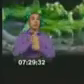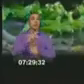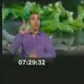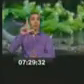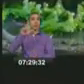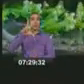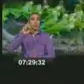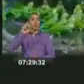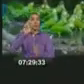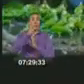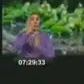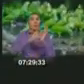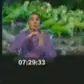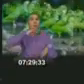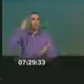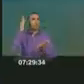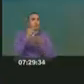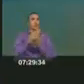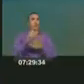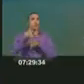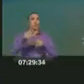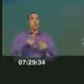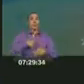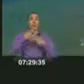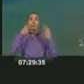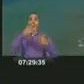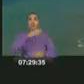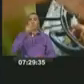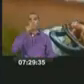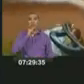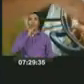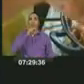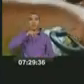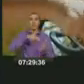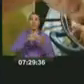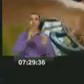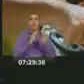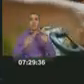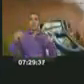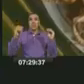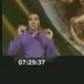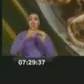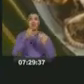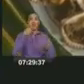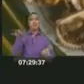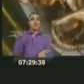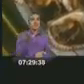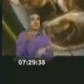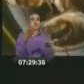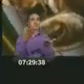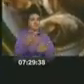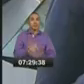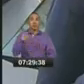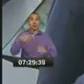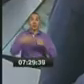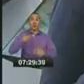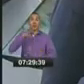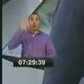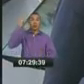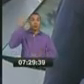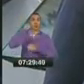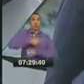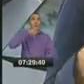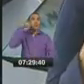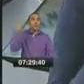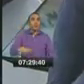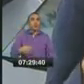lunes 30 de abril se suspende en el sector público y privado, algo que dinamizará el turismo, según sus representantes. Cuando tenemos 4 días de